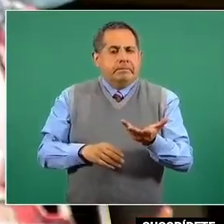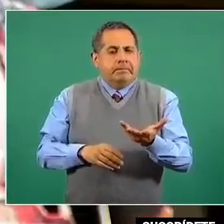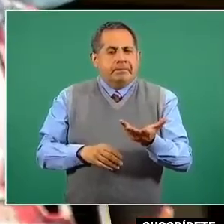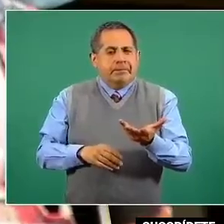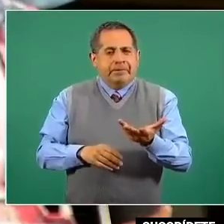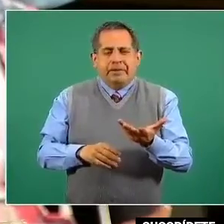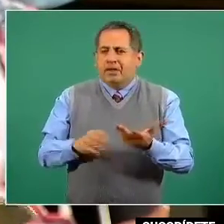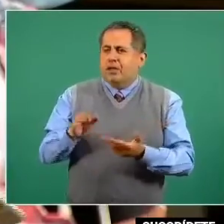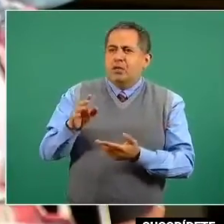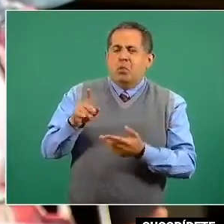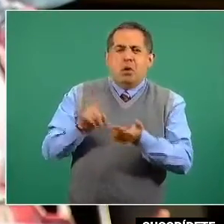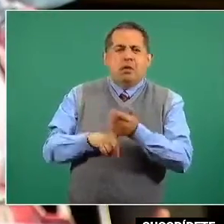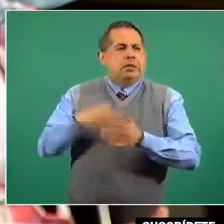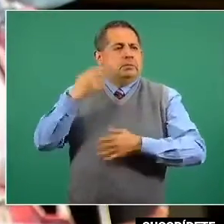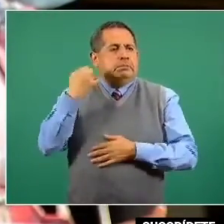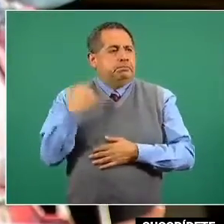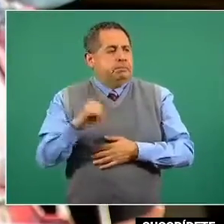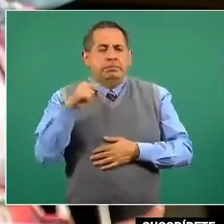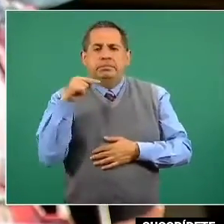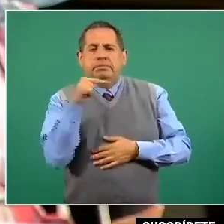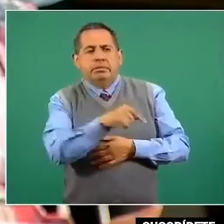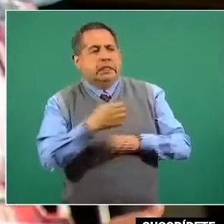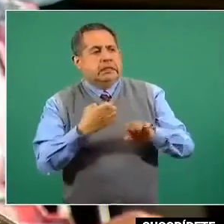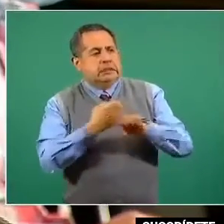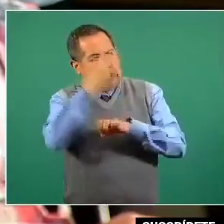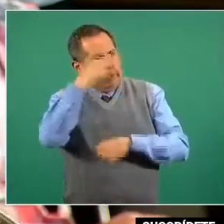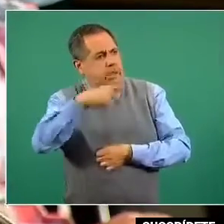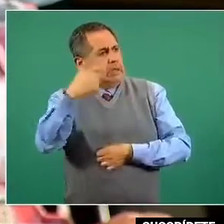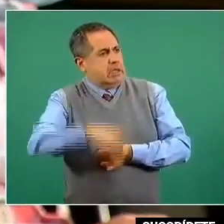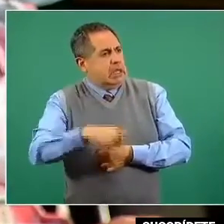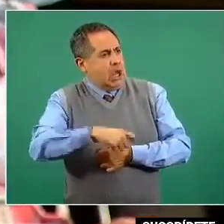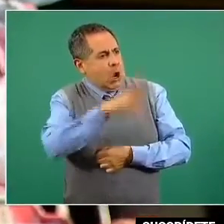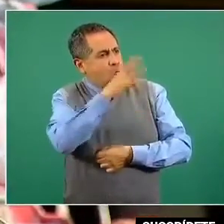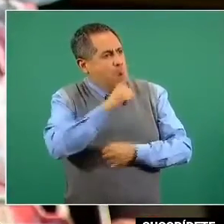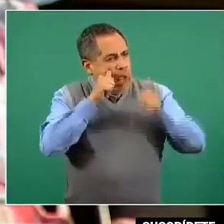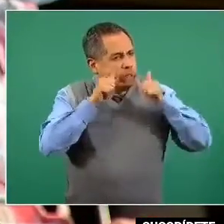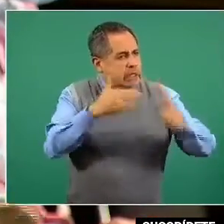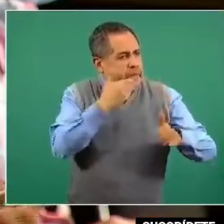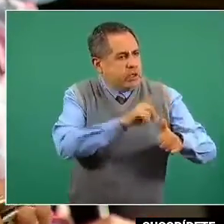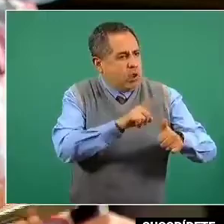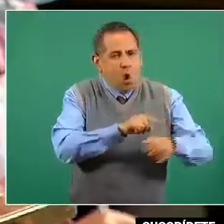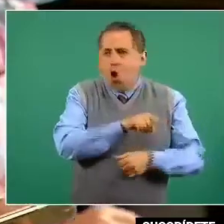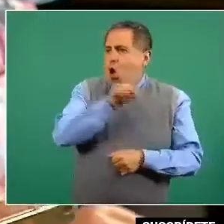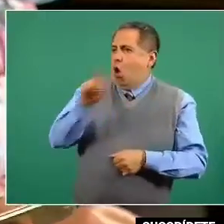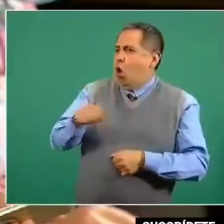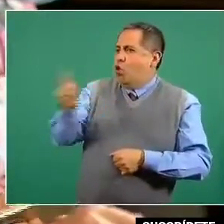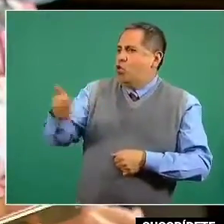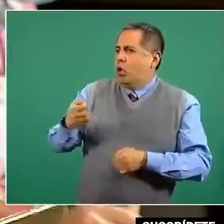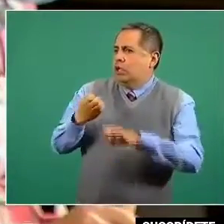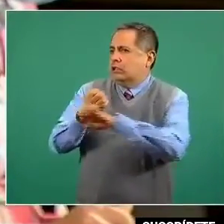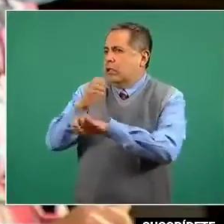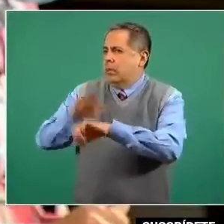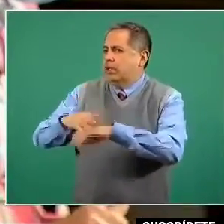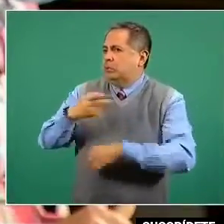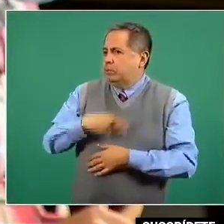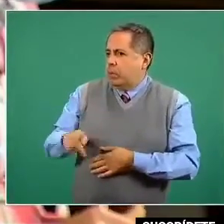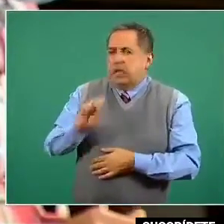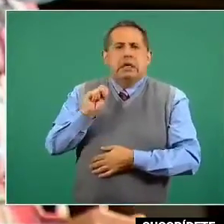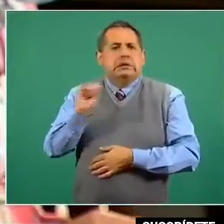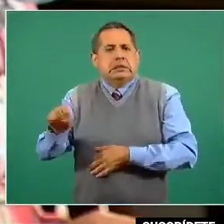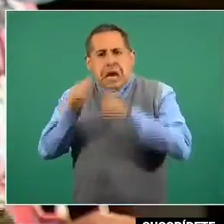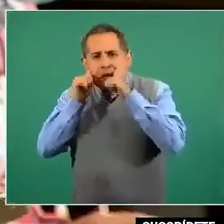llamarlo absurdo, ¿no? Pero que uno de los estados más ricos no pueda dar la atención y tengan que buscar precisamente en el estado